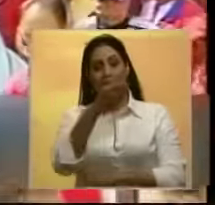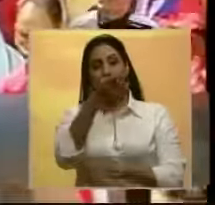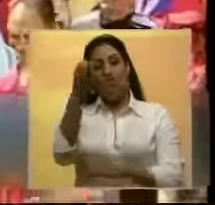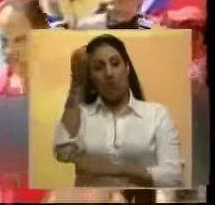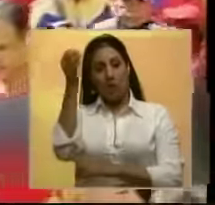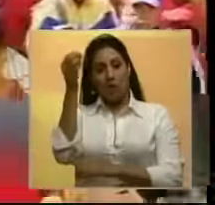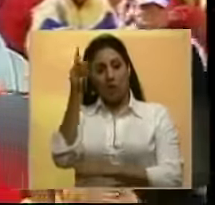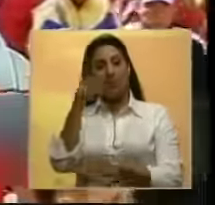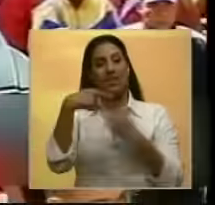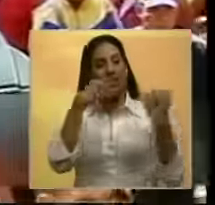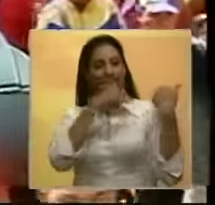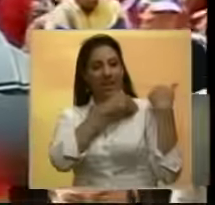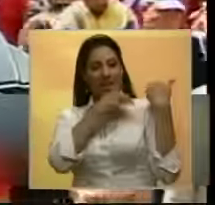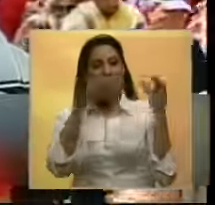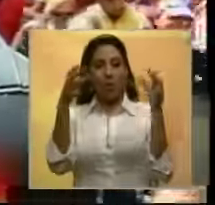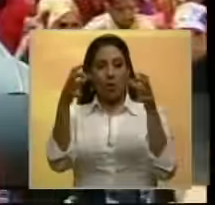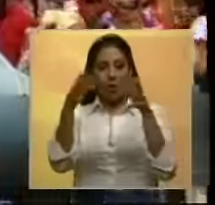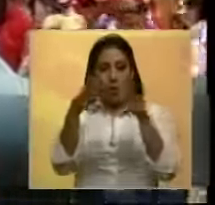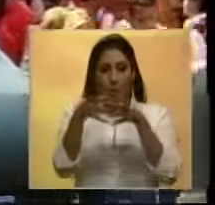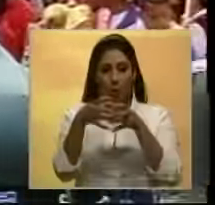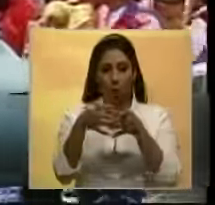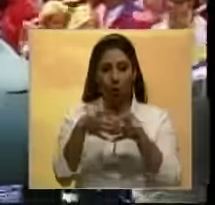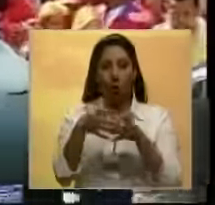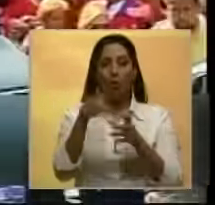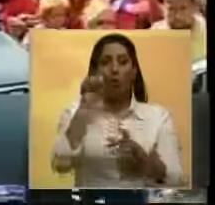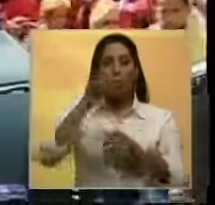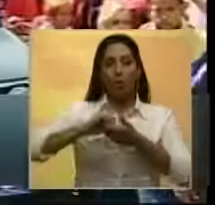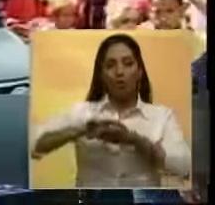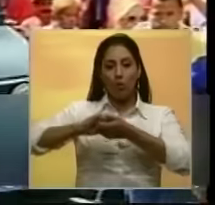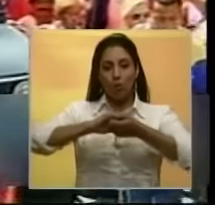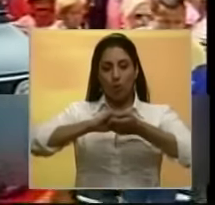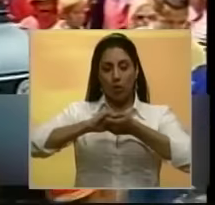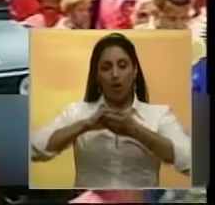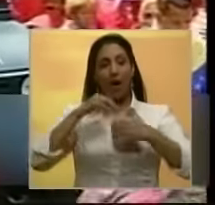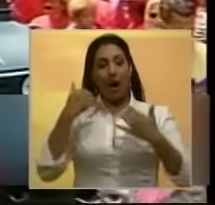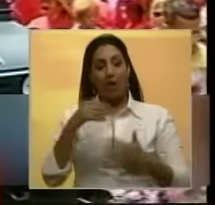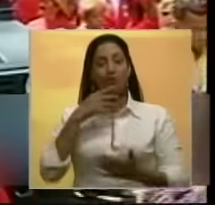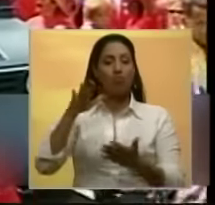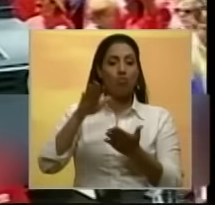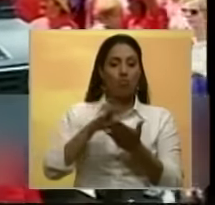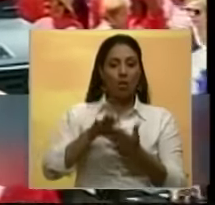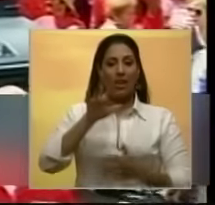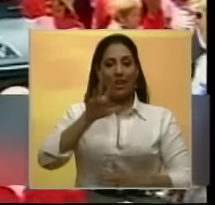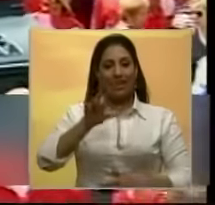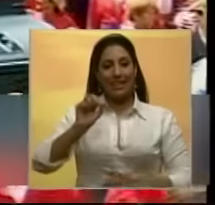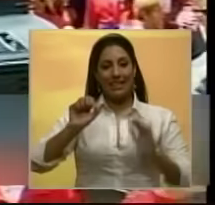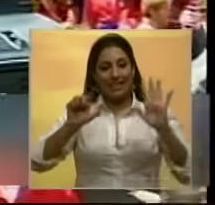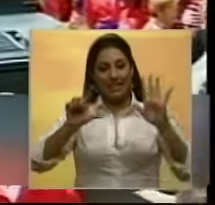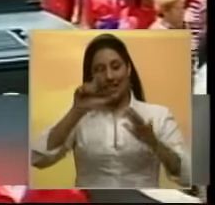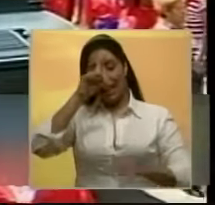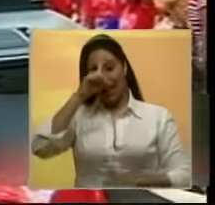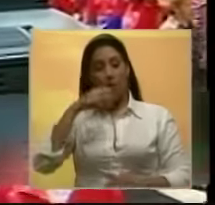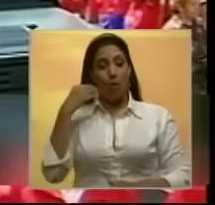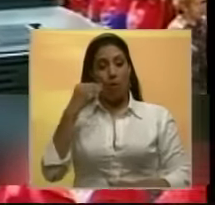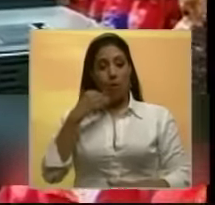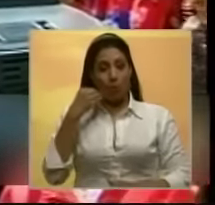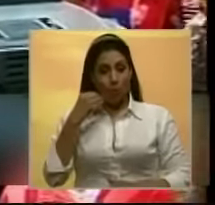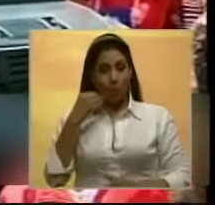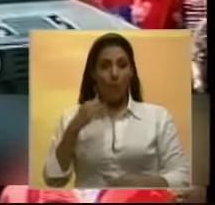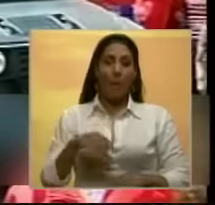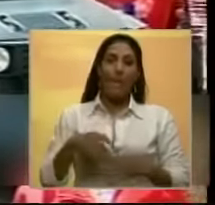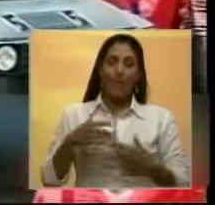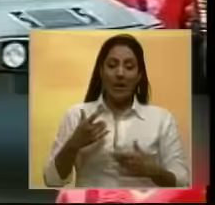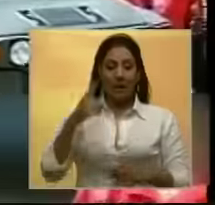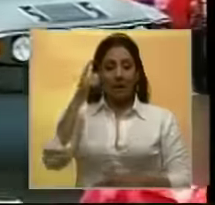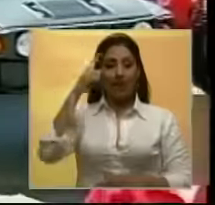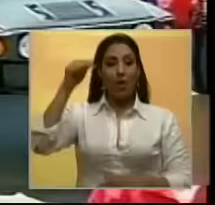Congreso en representación de Trujillo. Se conoce que falleció a los 37 años de edad y